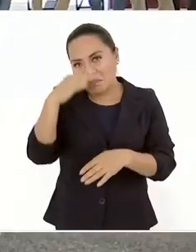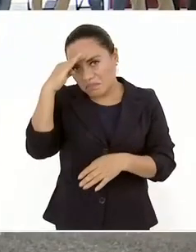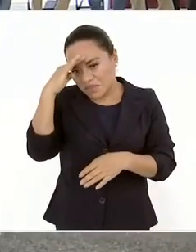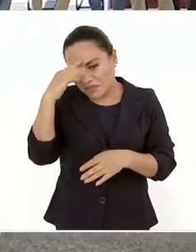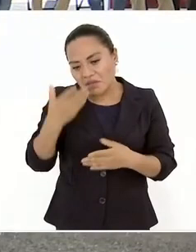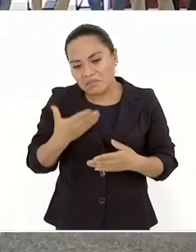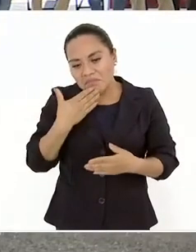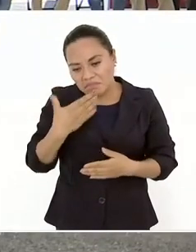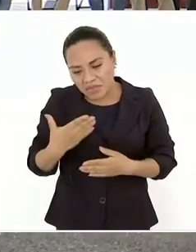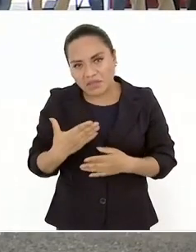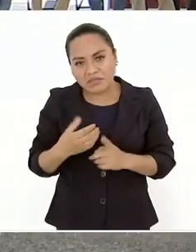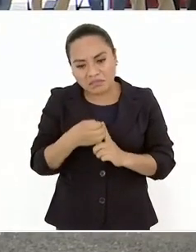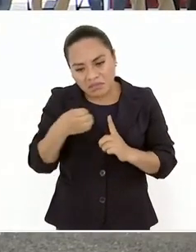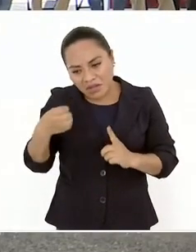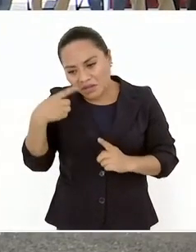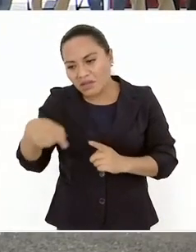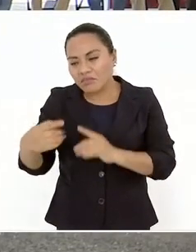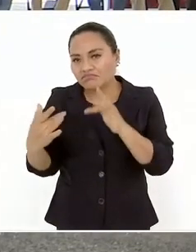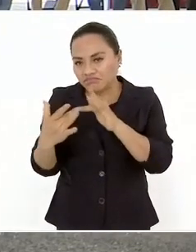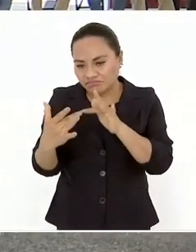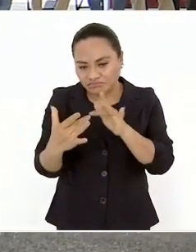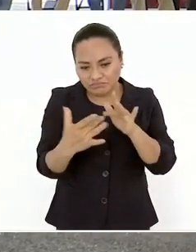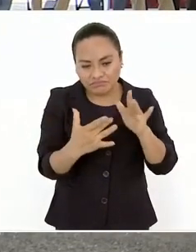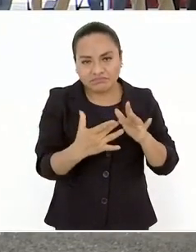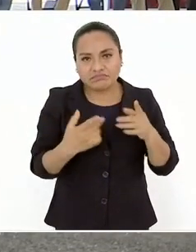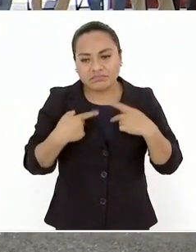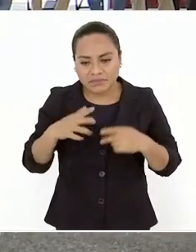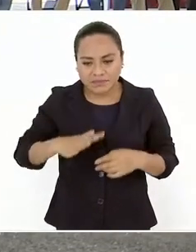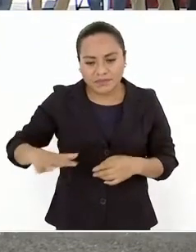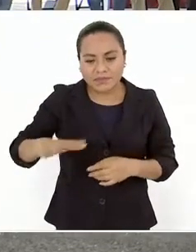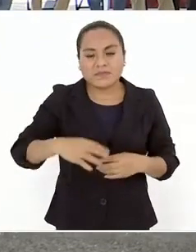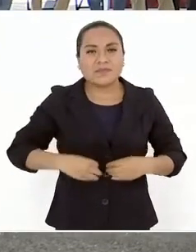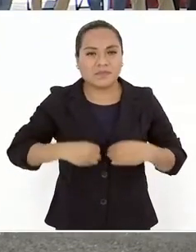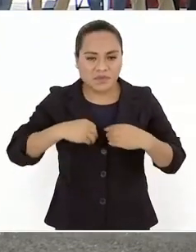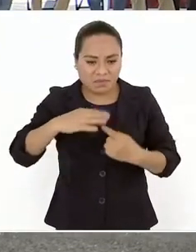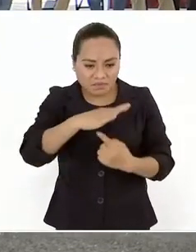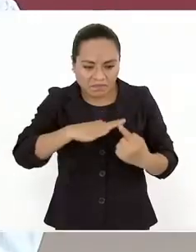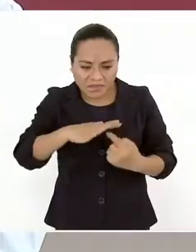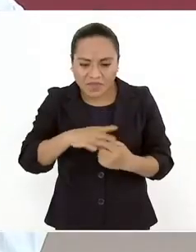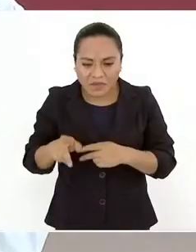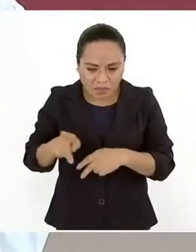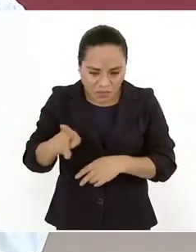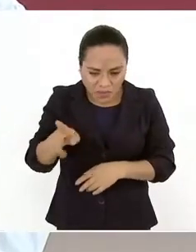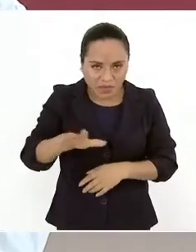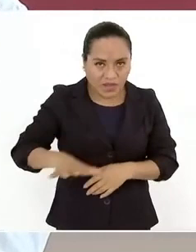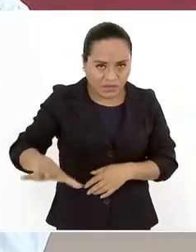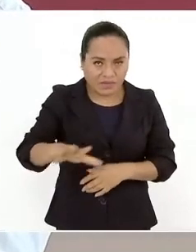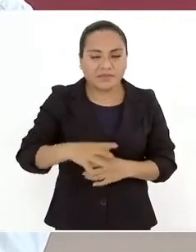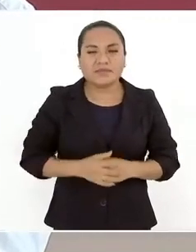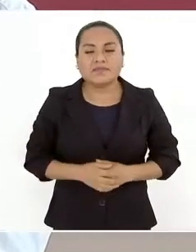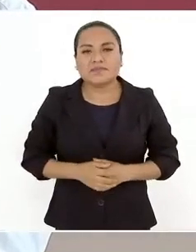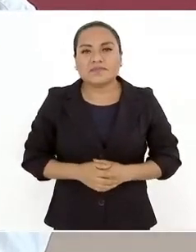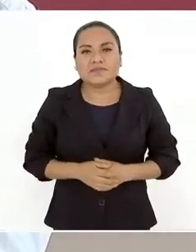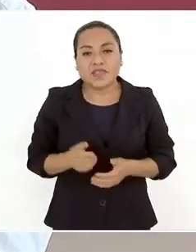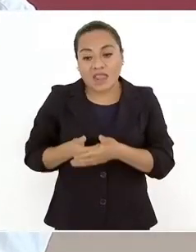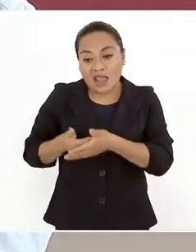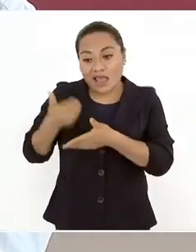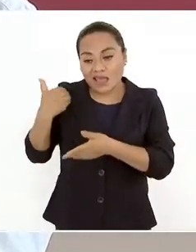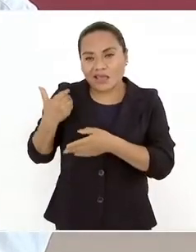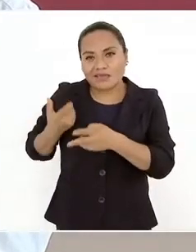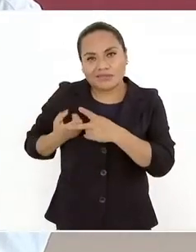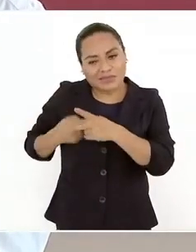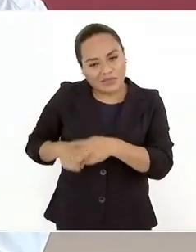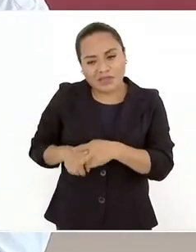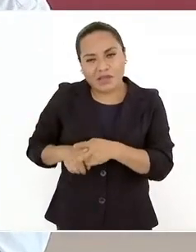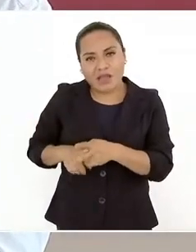hemos mantenido esta comunicación permanente con la comunidad. Como dijimos desde las primeras consultas del Tren Maya